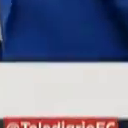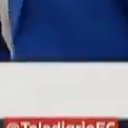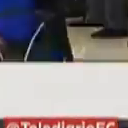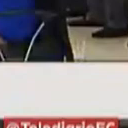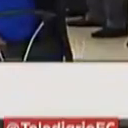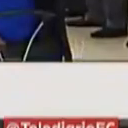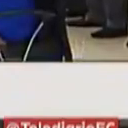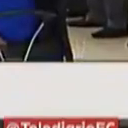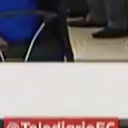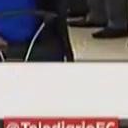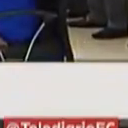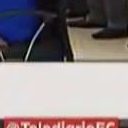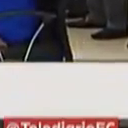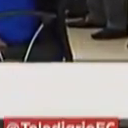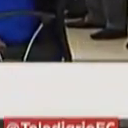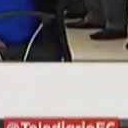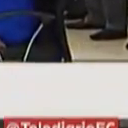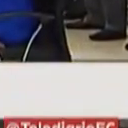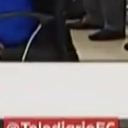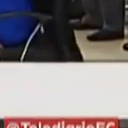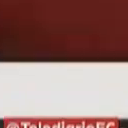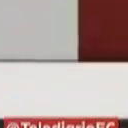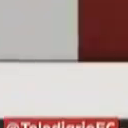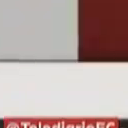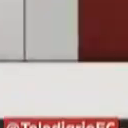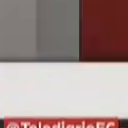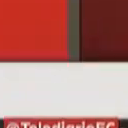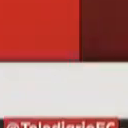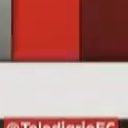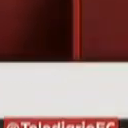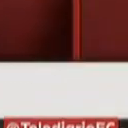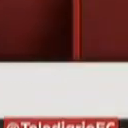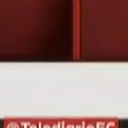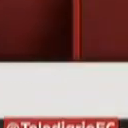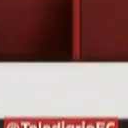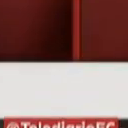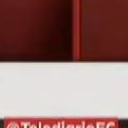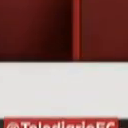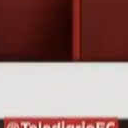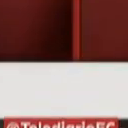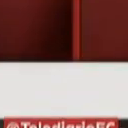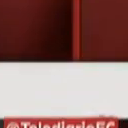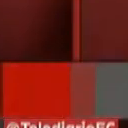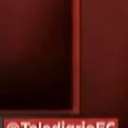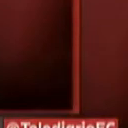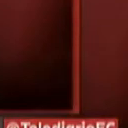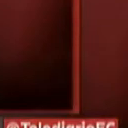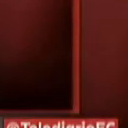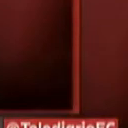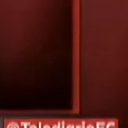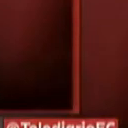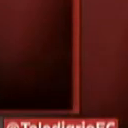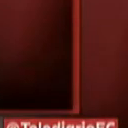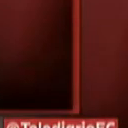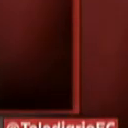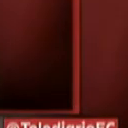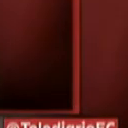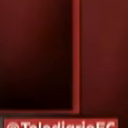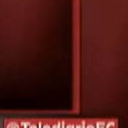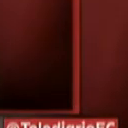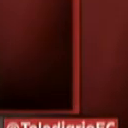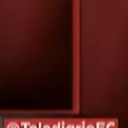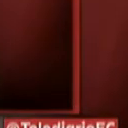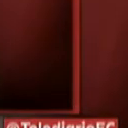sobre la base del anexo 3 del referéndum aprobado el 4 de febrero en las urnas. El documento establece que el Consejo en Transición evaluará el desempeño